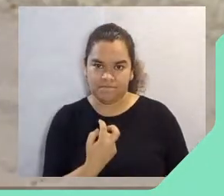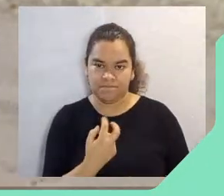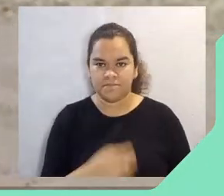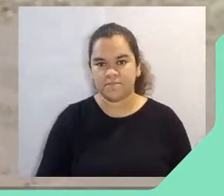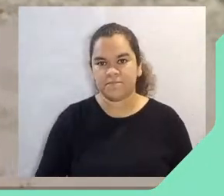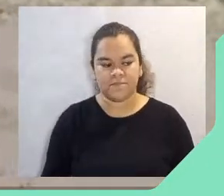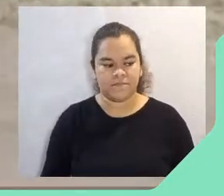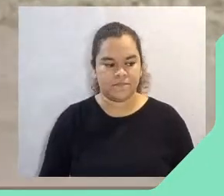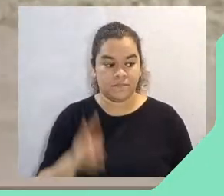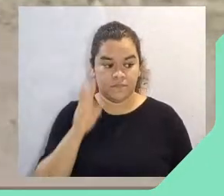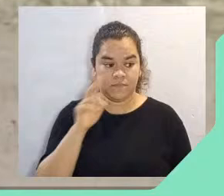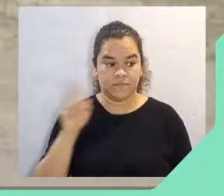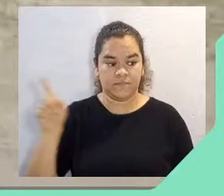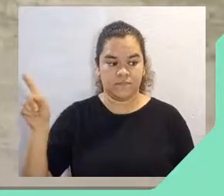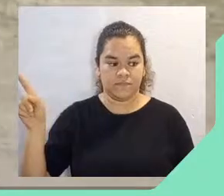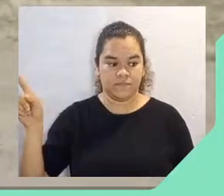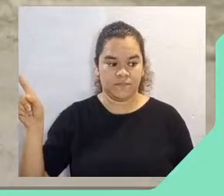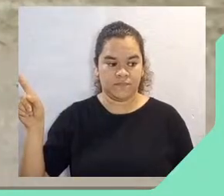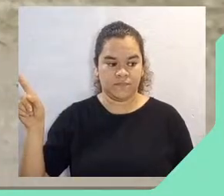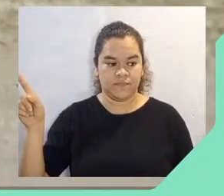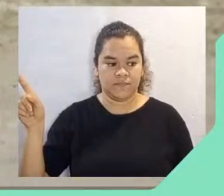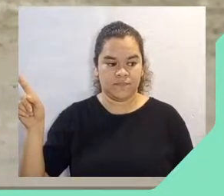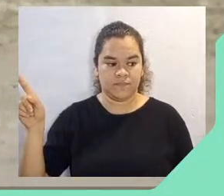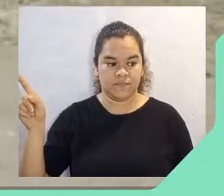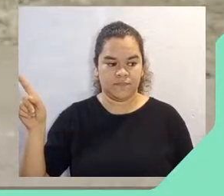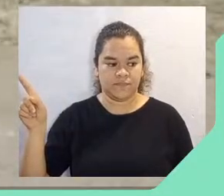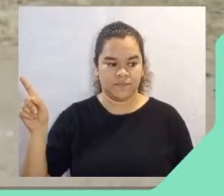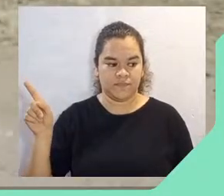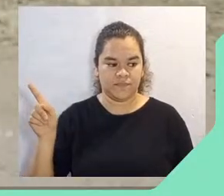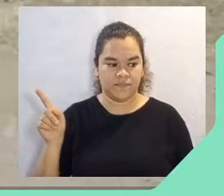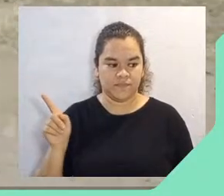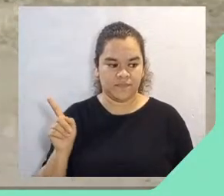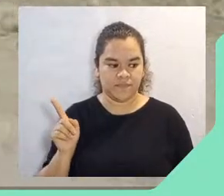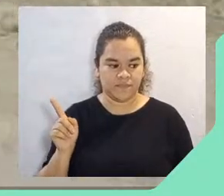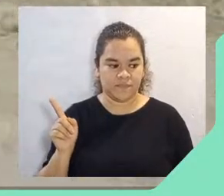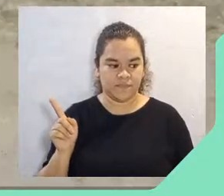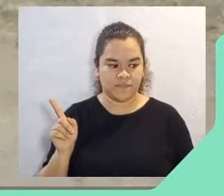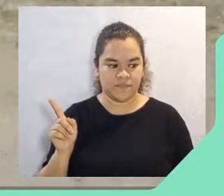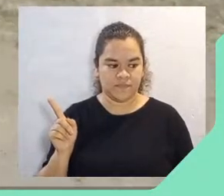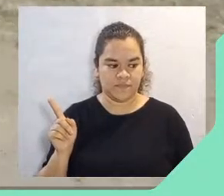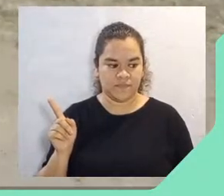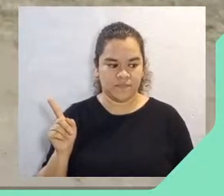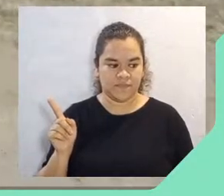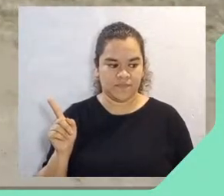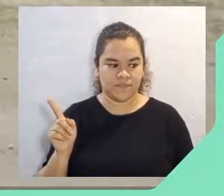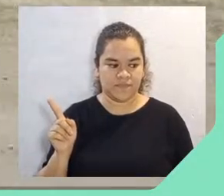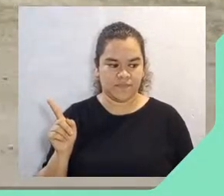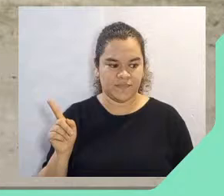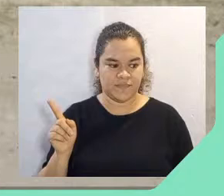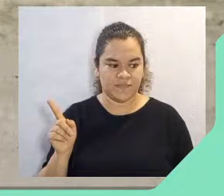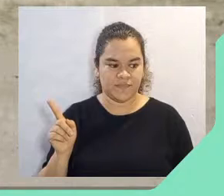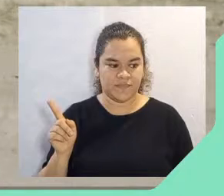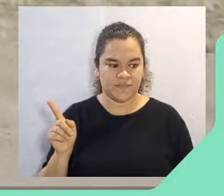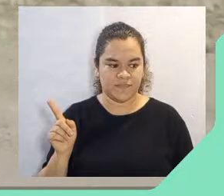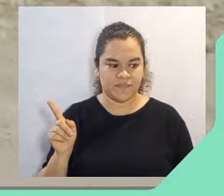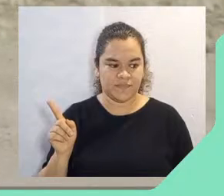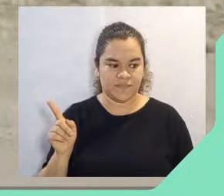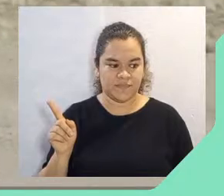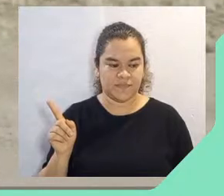Acá pueden ver los molinos de viento de los que le hablaba, ¿no? Estos molinos de